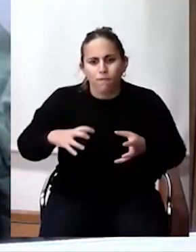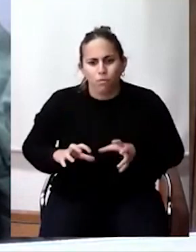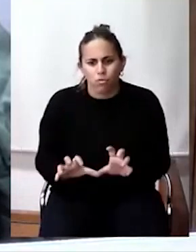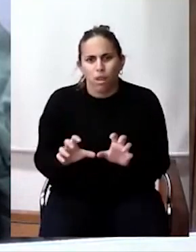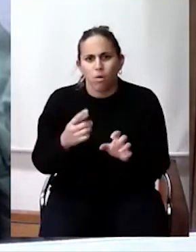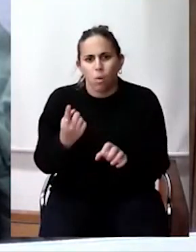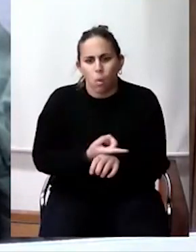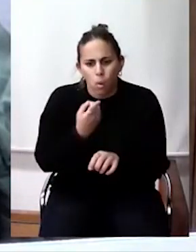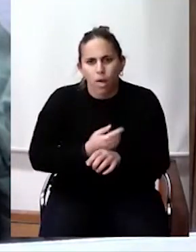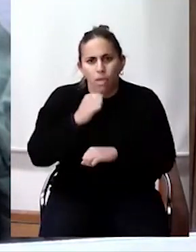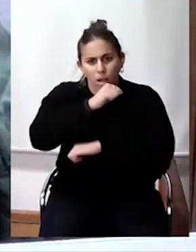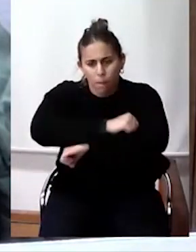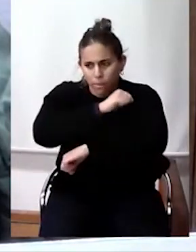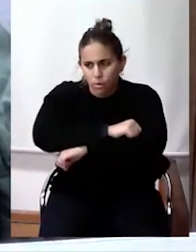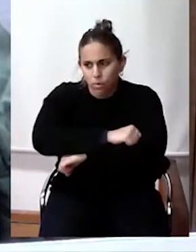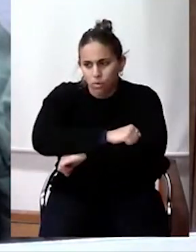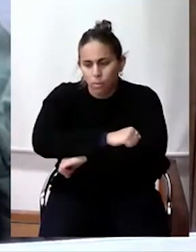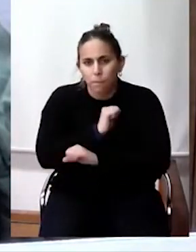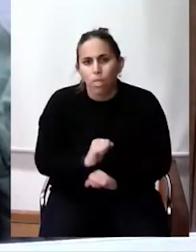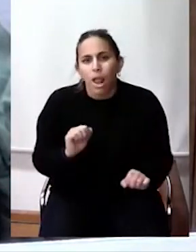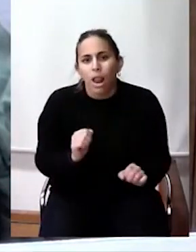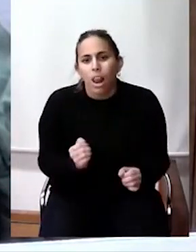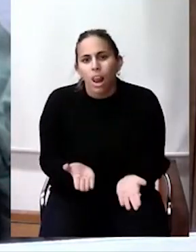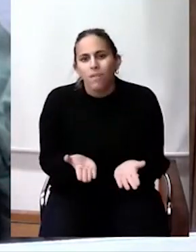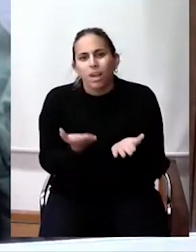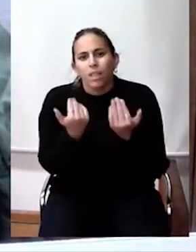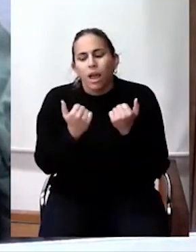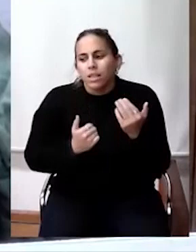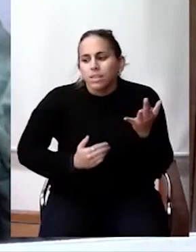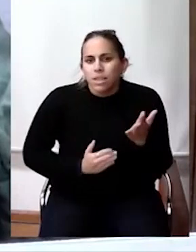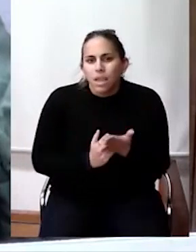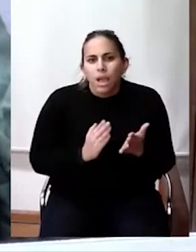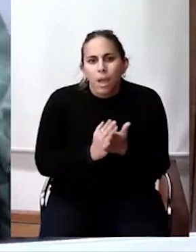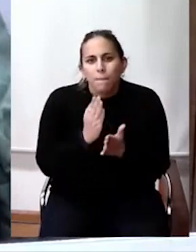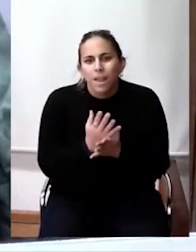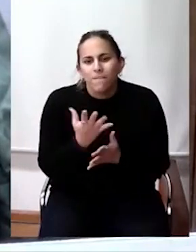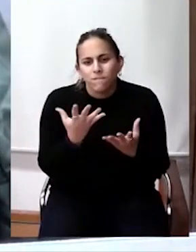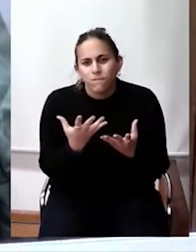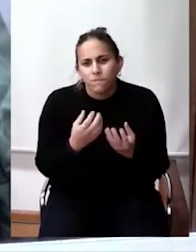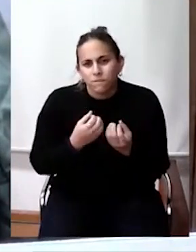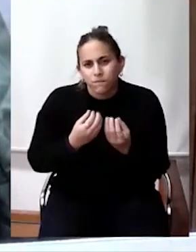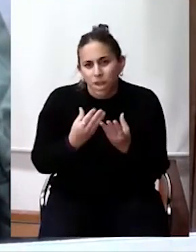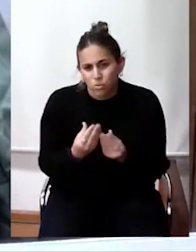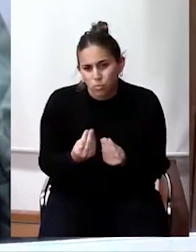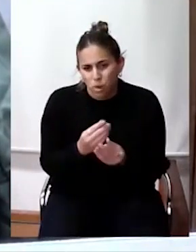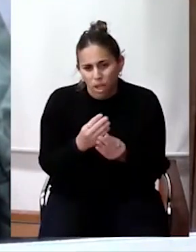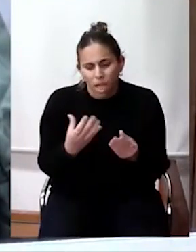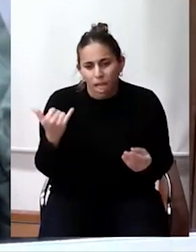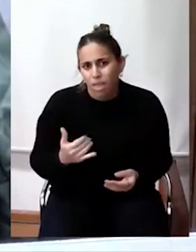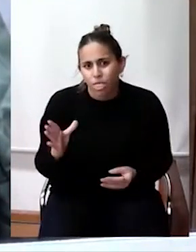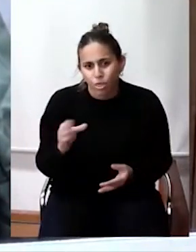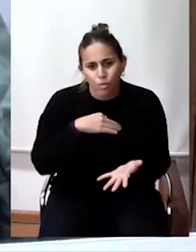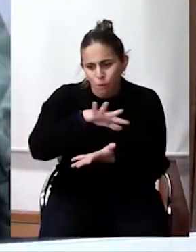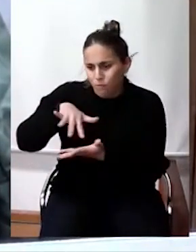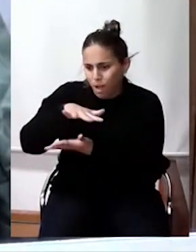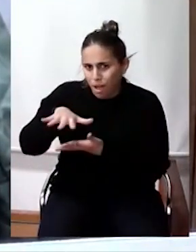horas de camión para levantar continuamente los basurales que hay en todos los barrios